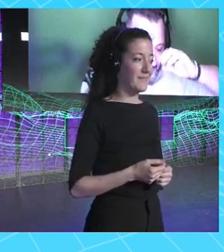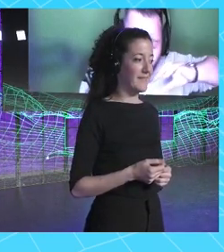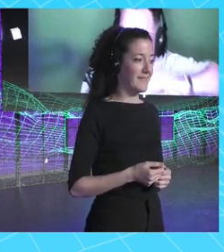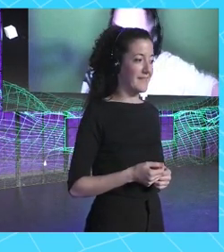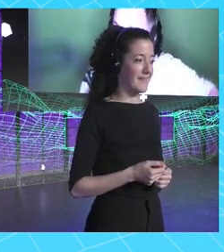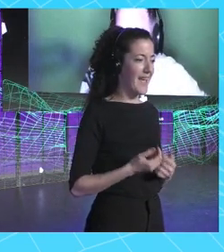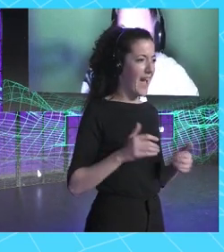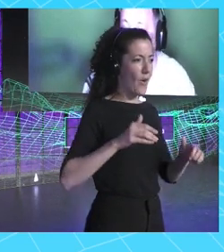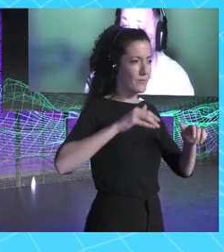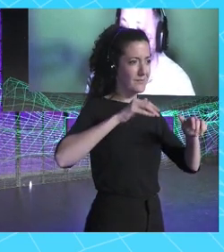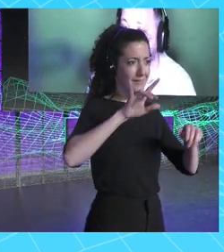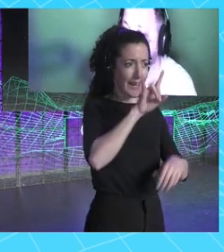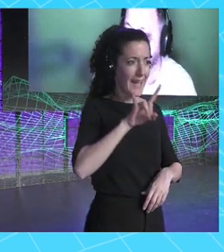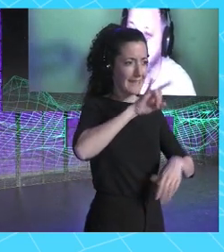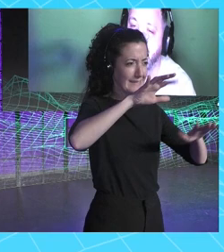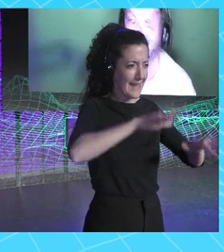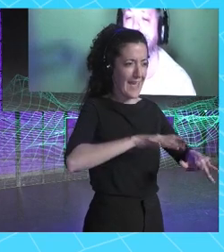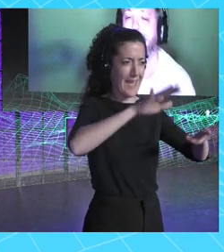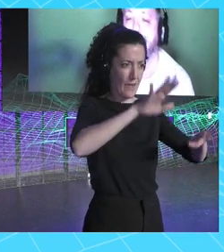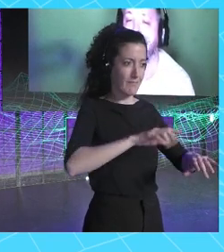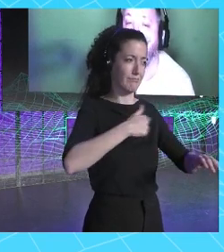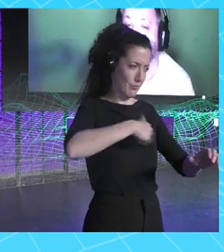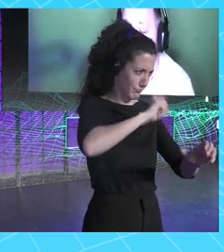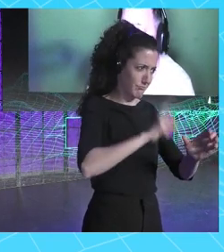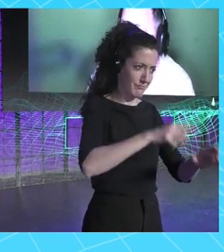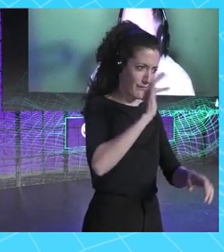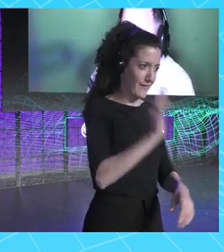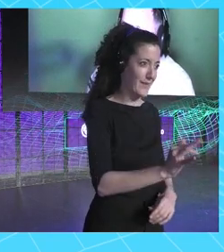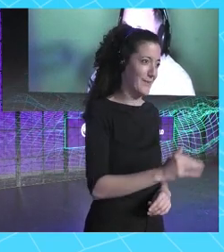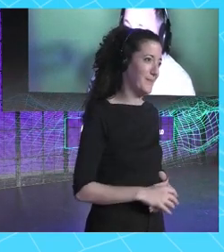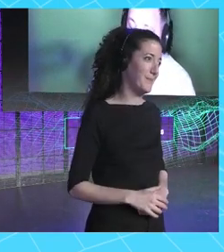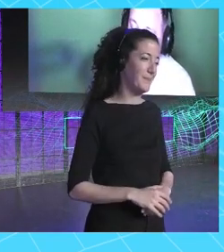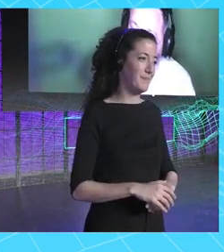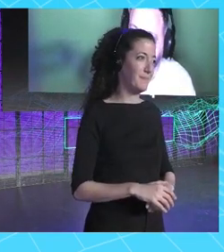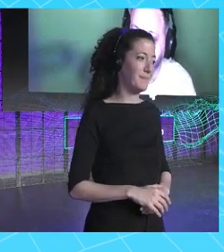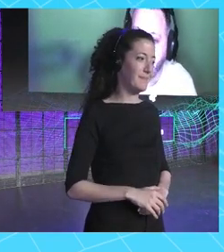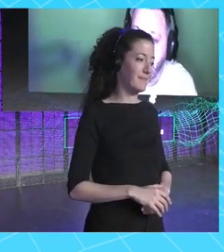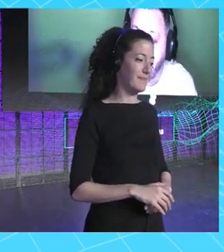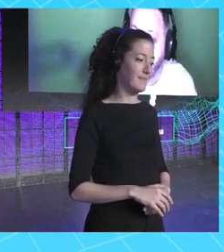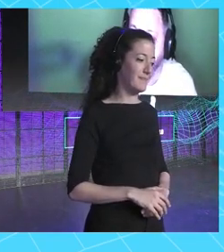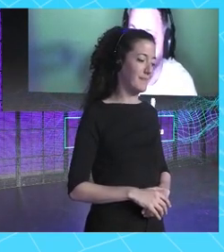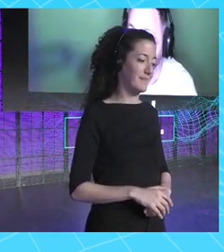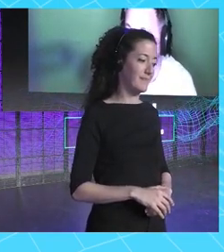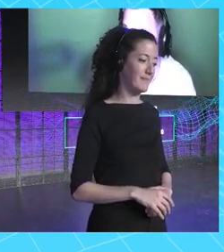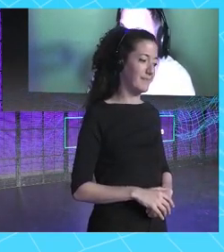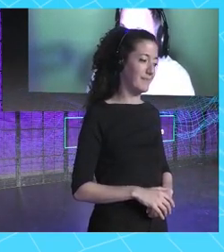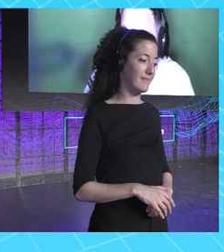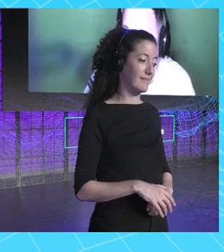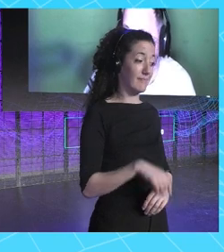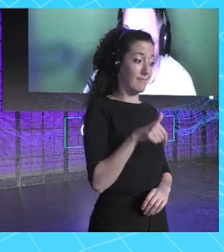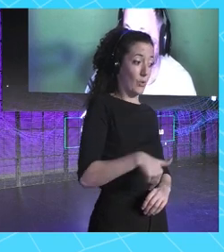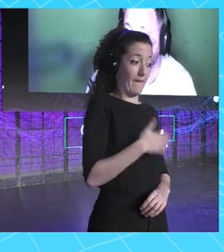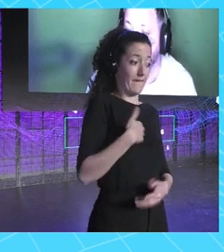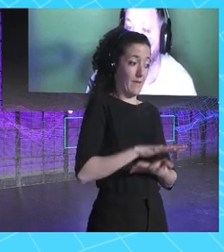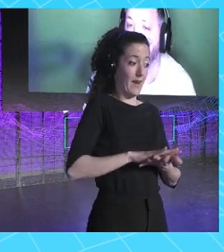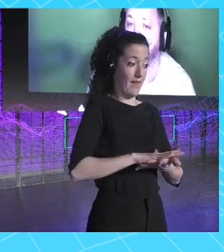aunque nieve en Canarias ahí estaré en todo caso os quería hablar hoy de lo mío que es la creación